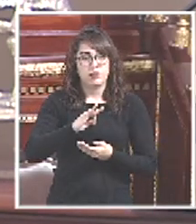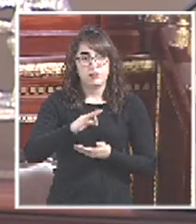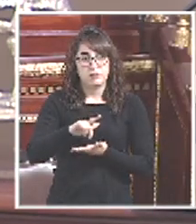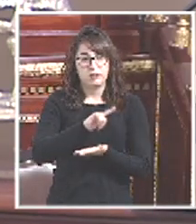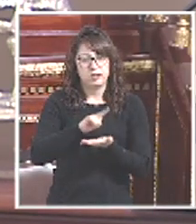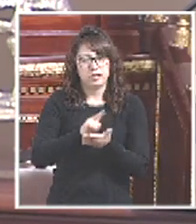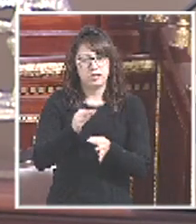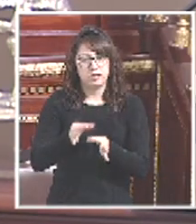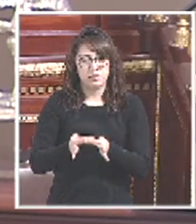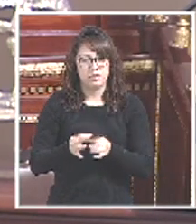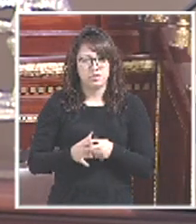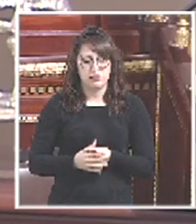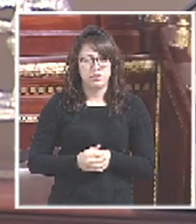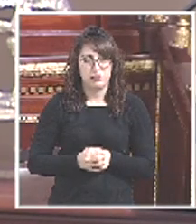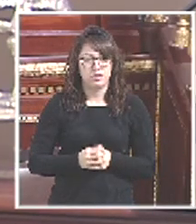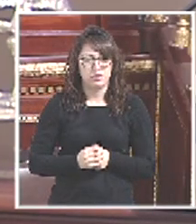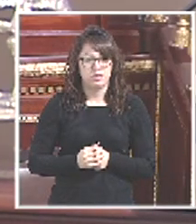lugar.